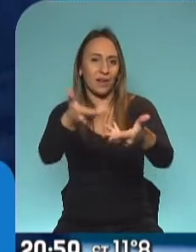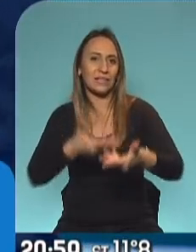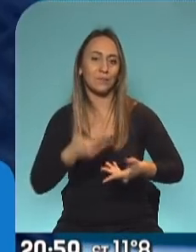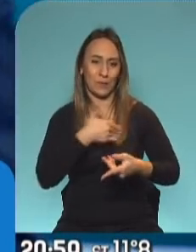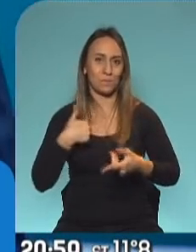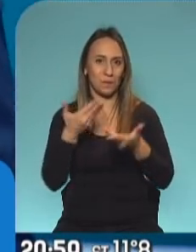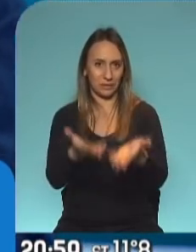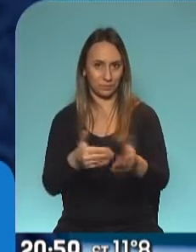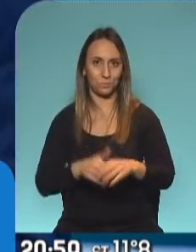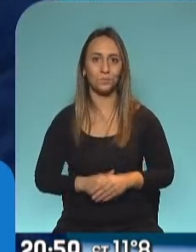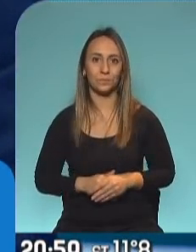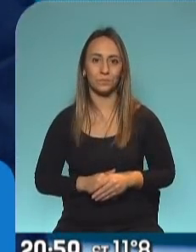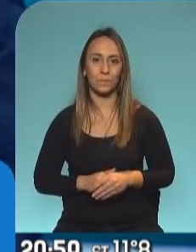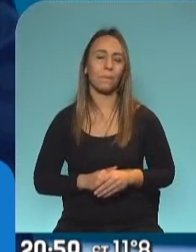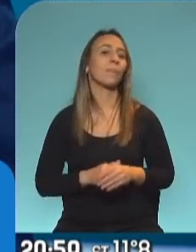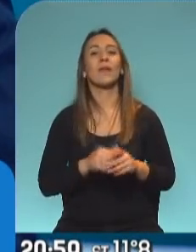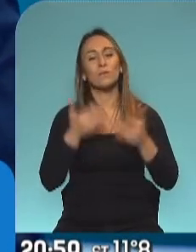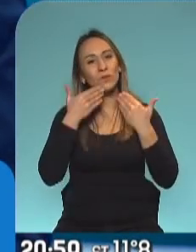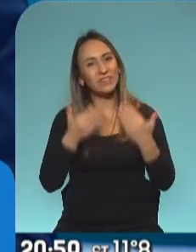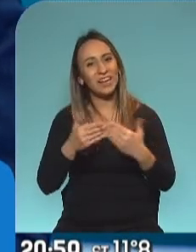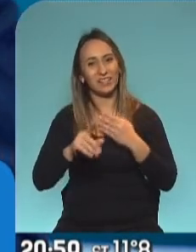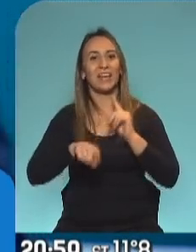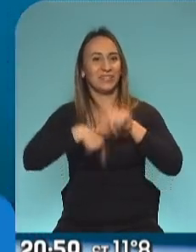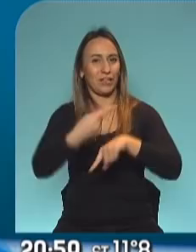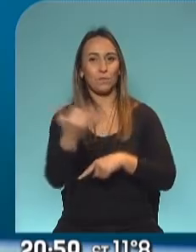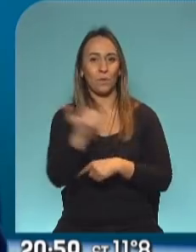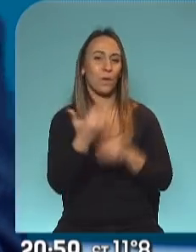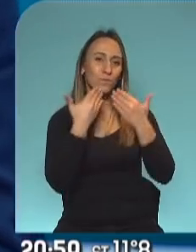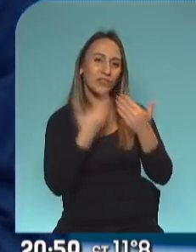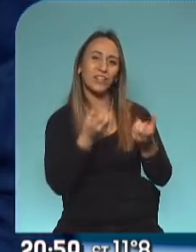Completamos el formulario. Gracias. La seguiremos el jueves próximo. Gracias. Fernanda Raberta, muchas gracias. Buenas noches.